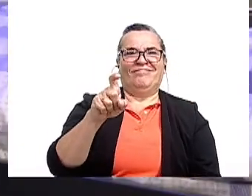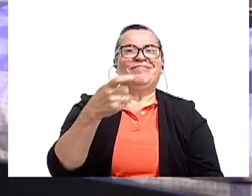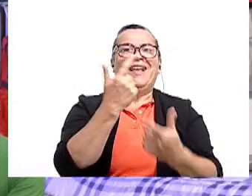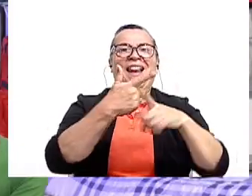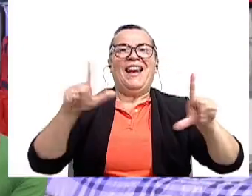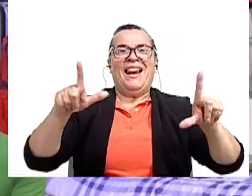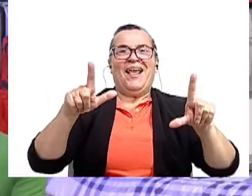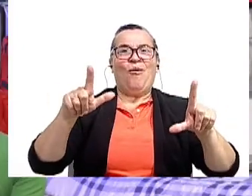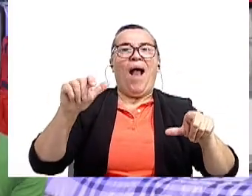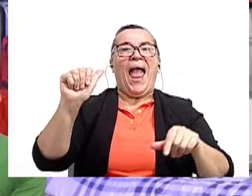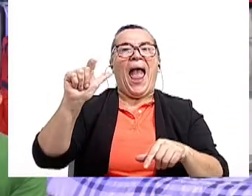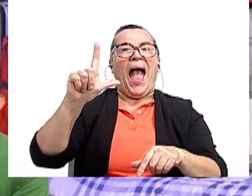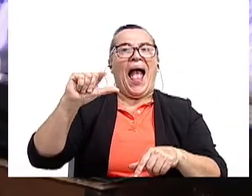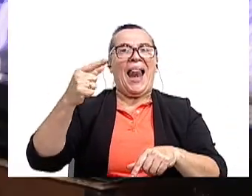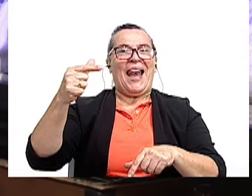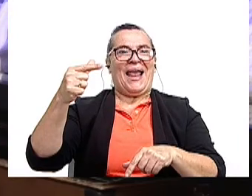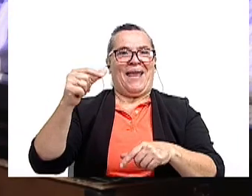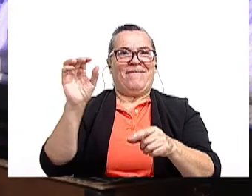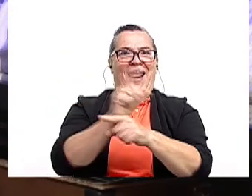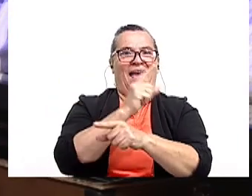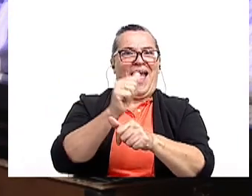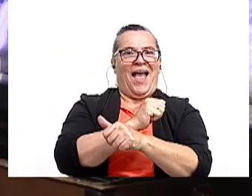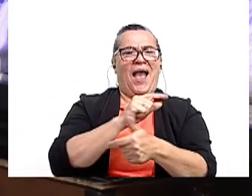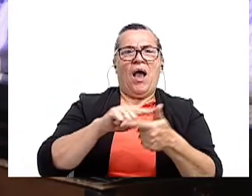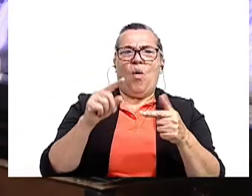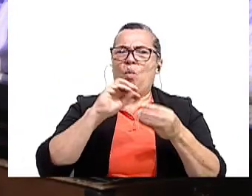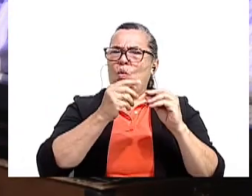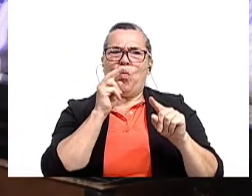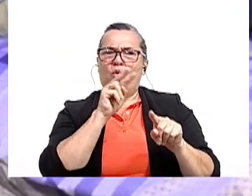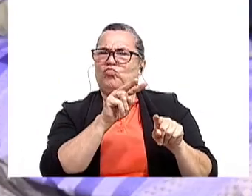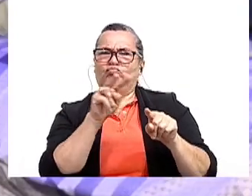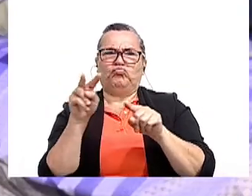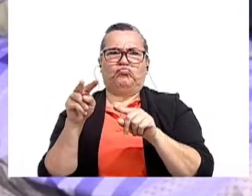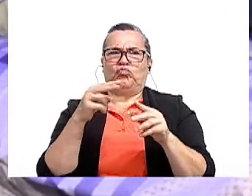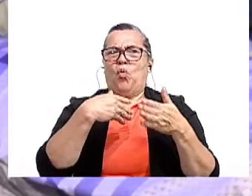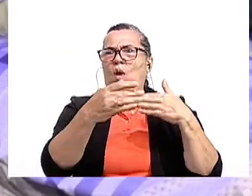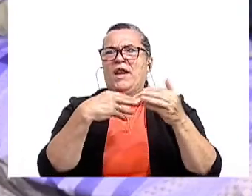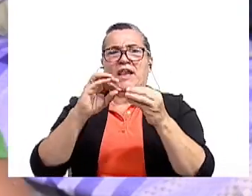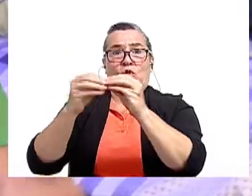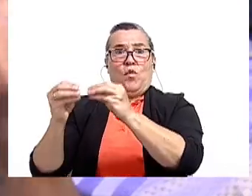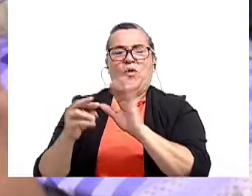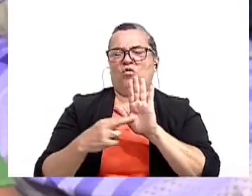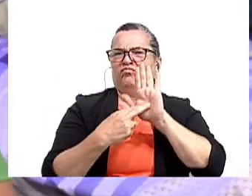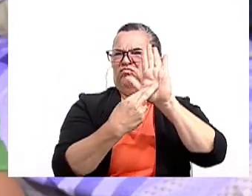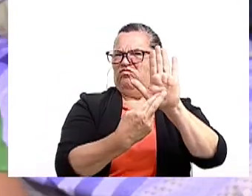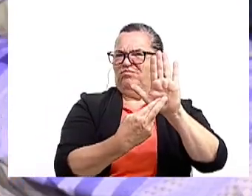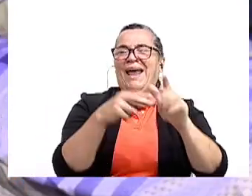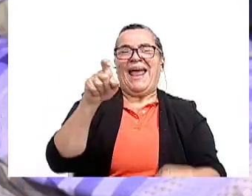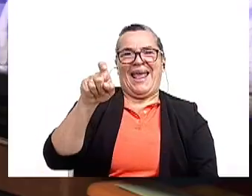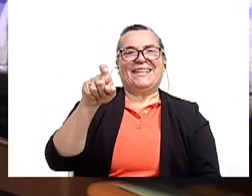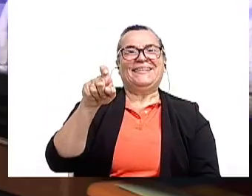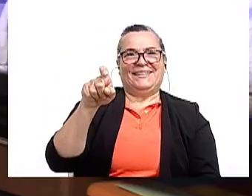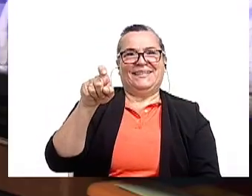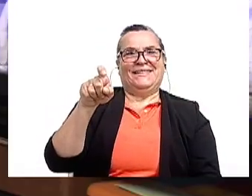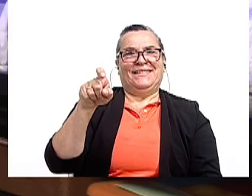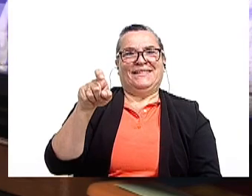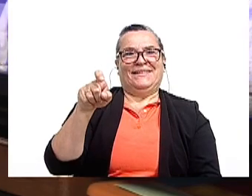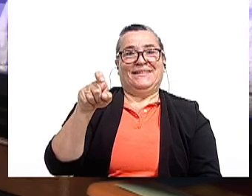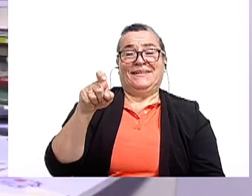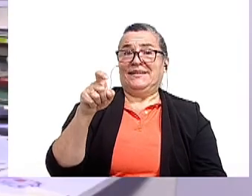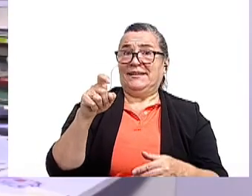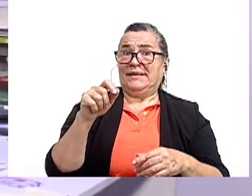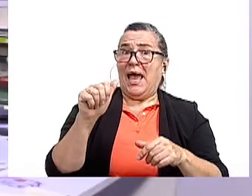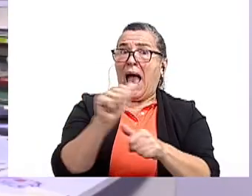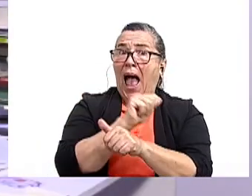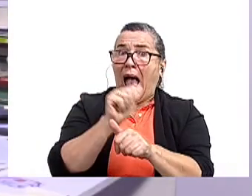del álgebra. Que cuando hablamos de un número desconocido o un número cualquiera, lo representamos con una X. Esto del álgebra